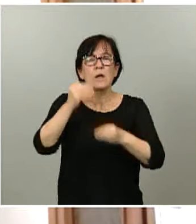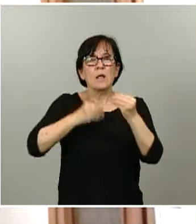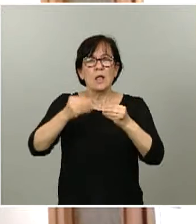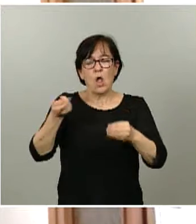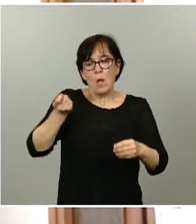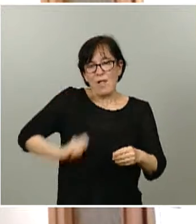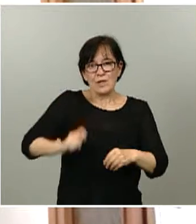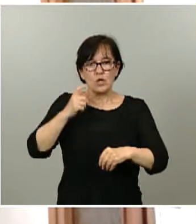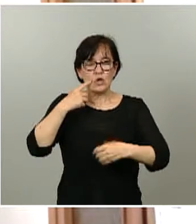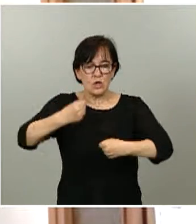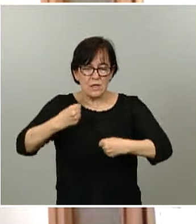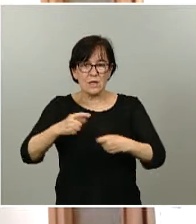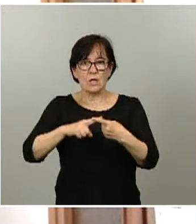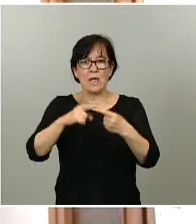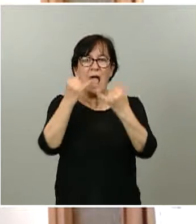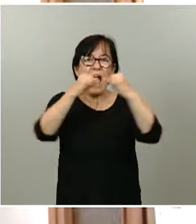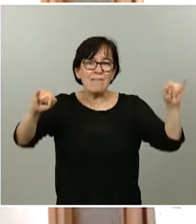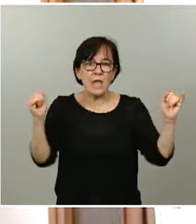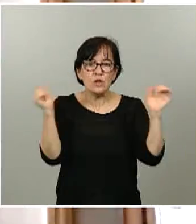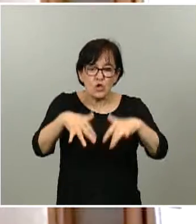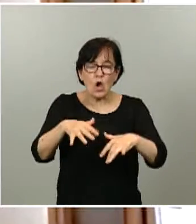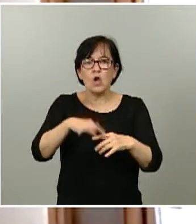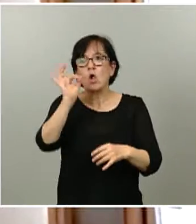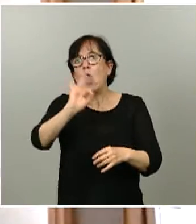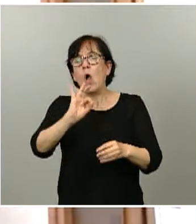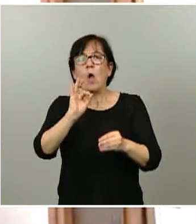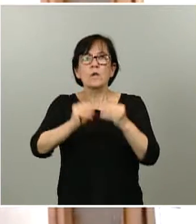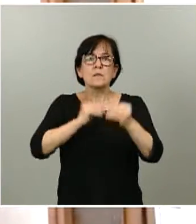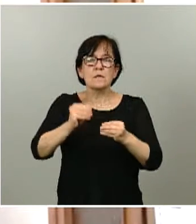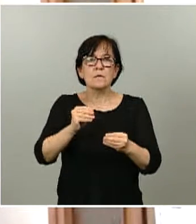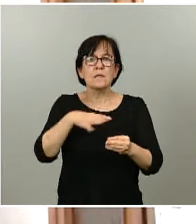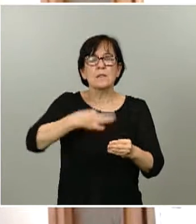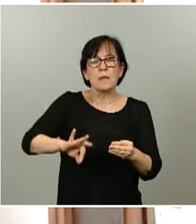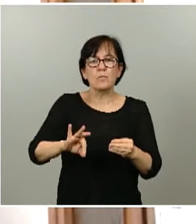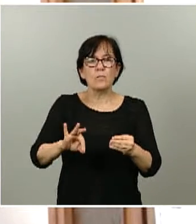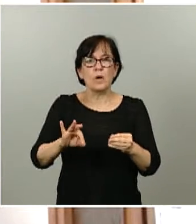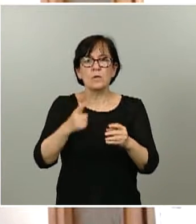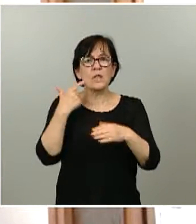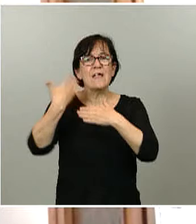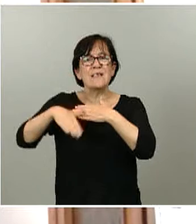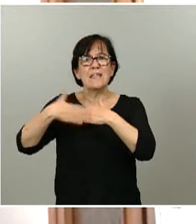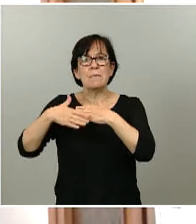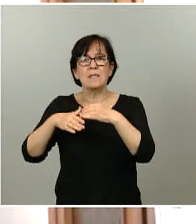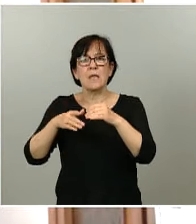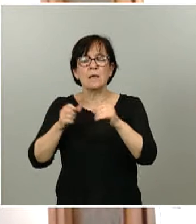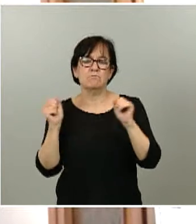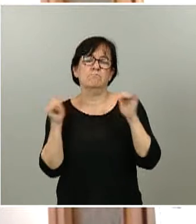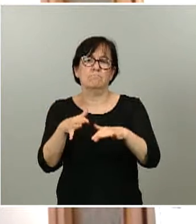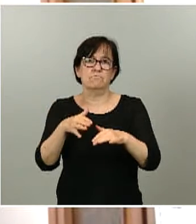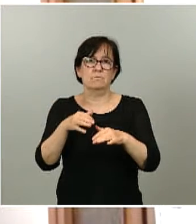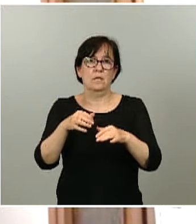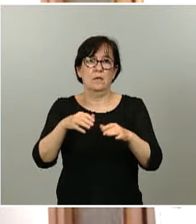en este tipo de eventos, y si se contempla que se puedan celebrar sin limitaciones de aforo a finales de año, en el último